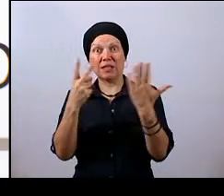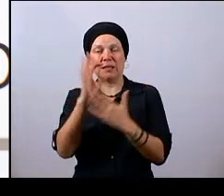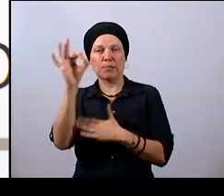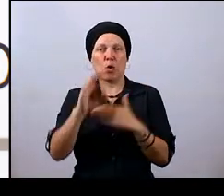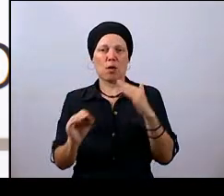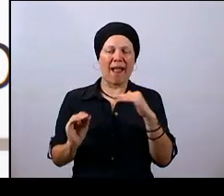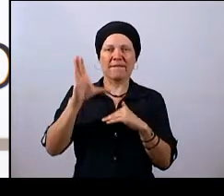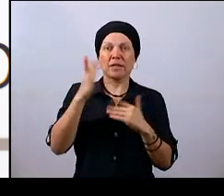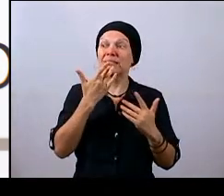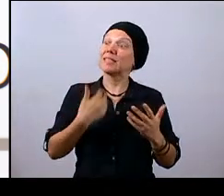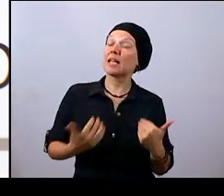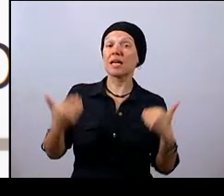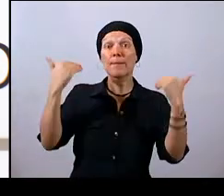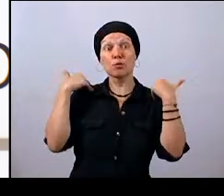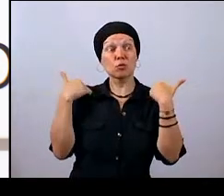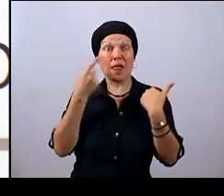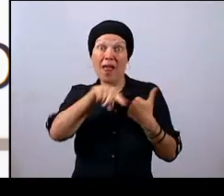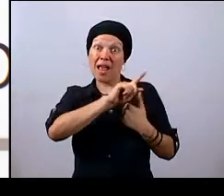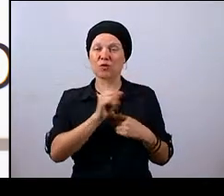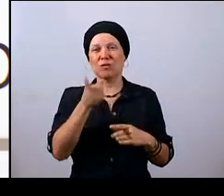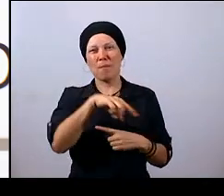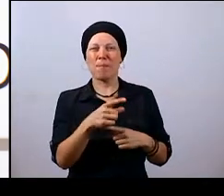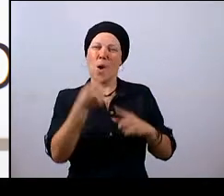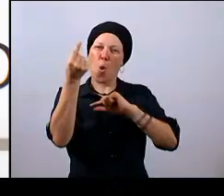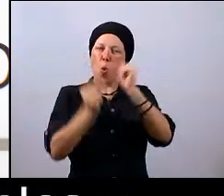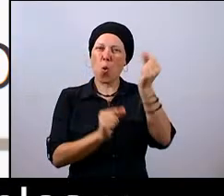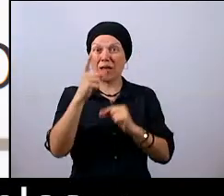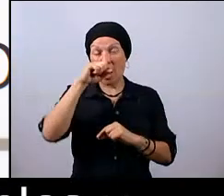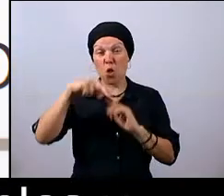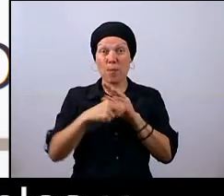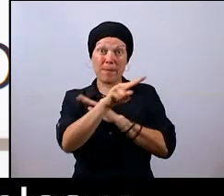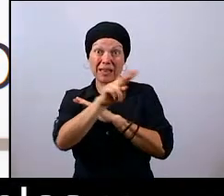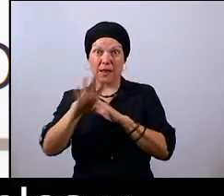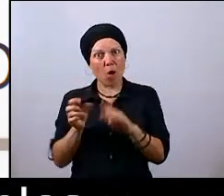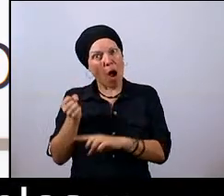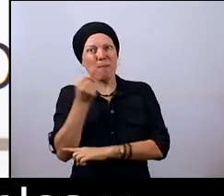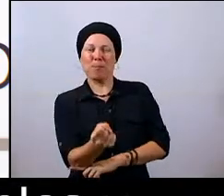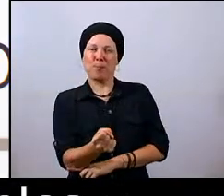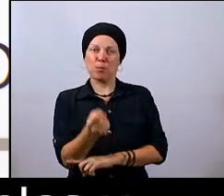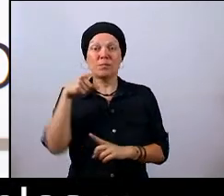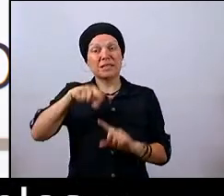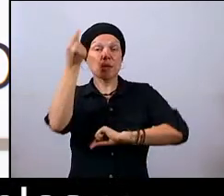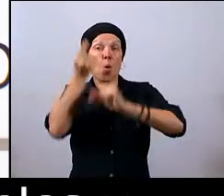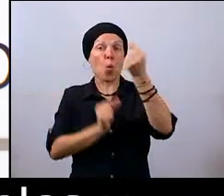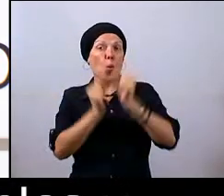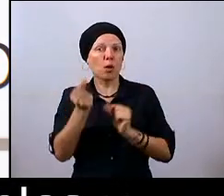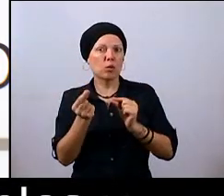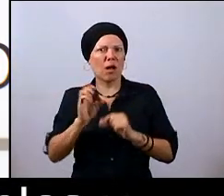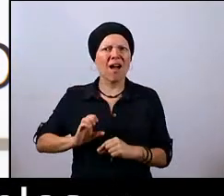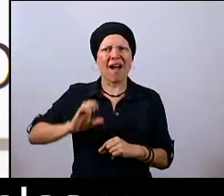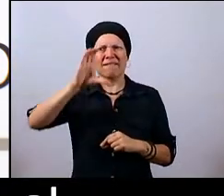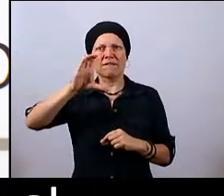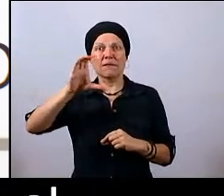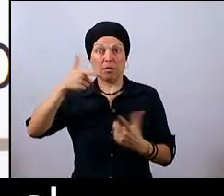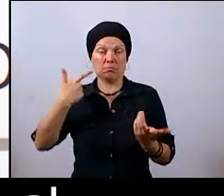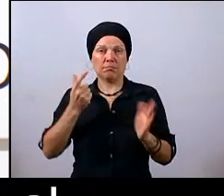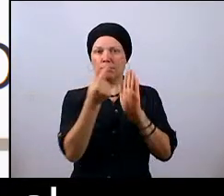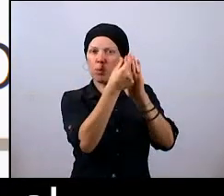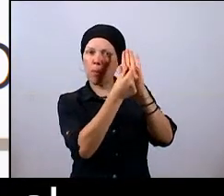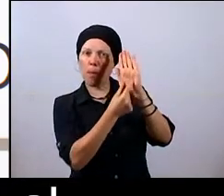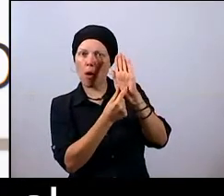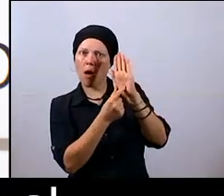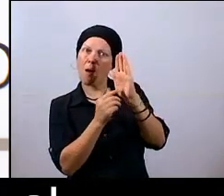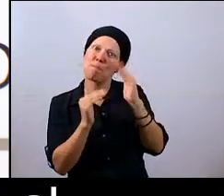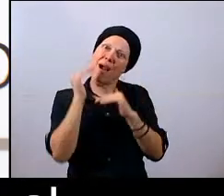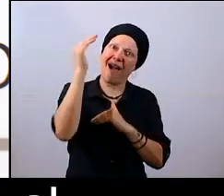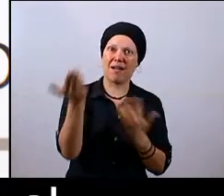sido responsables y hubieran apoyado las cuentas del año 2025, en esas cuentas el crecimiento de estas partidas era mucho